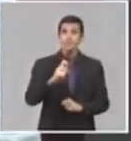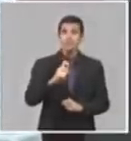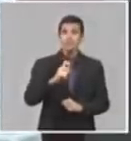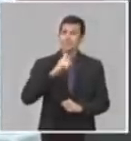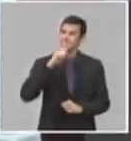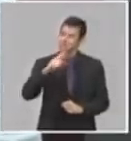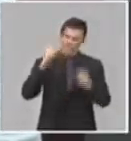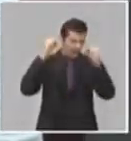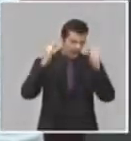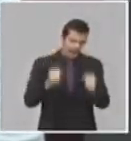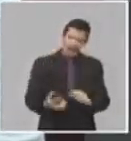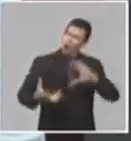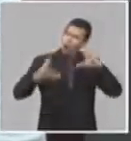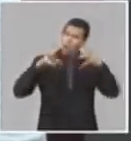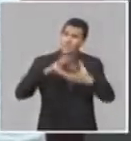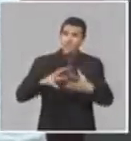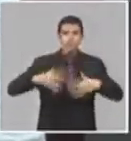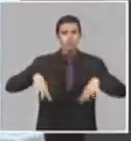alto.